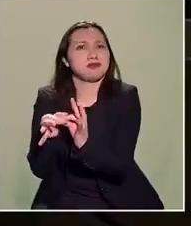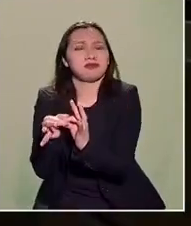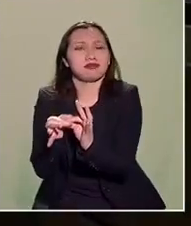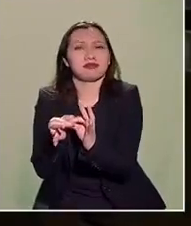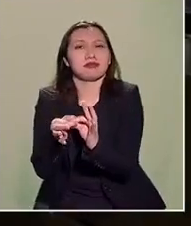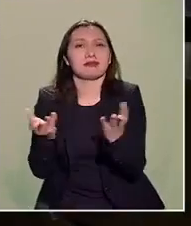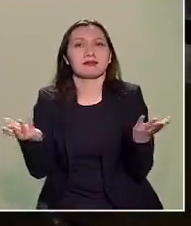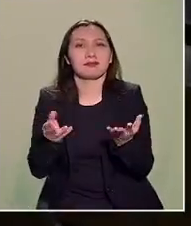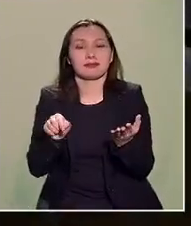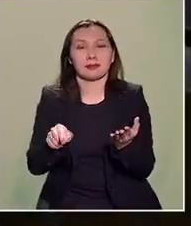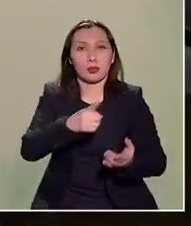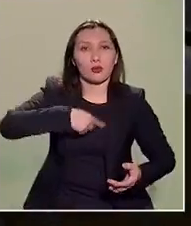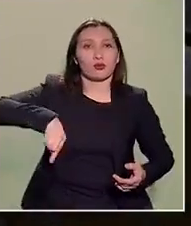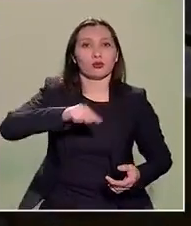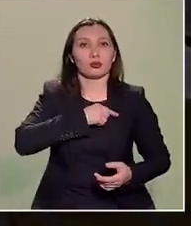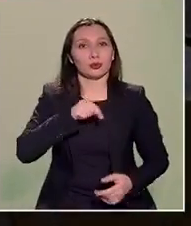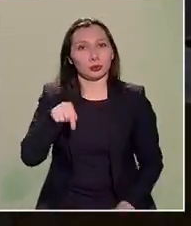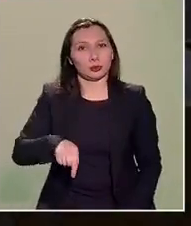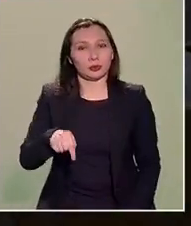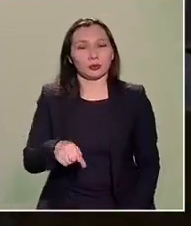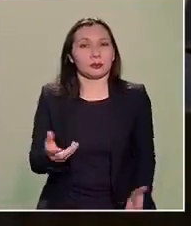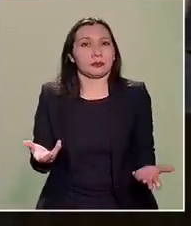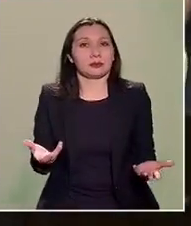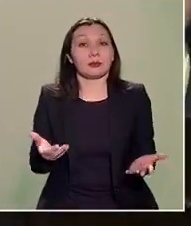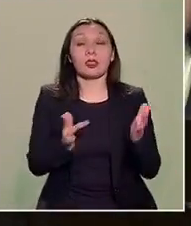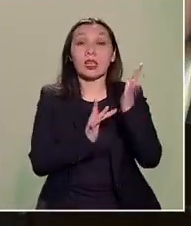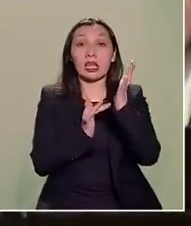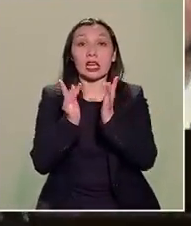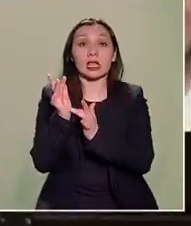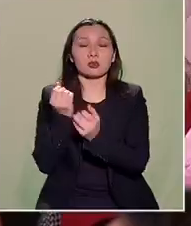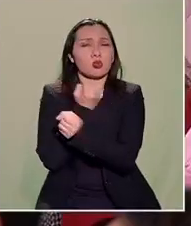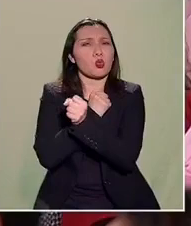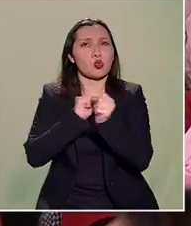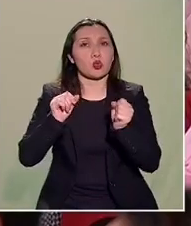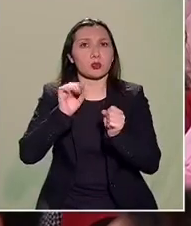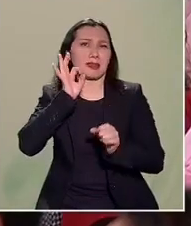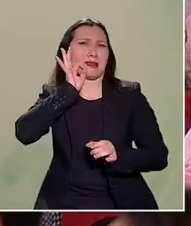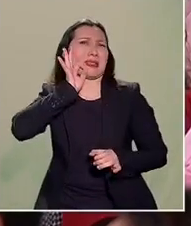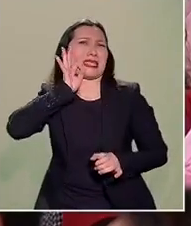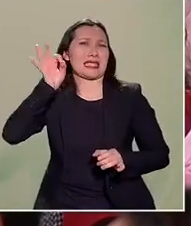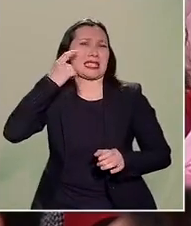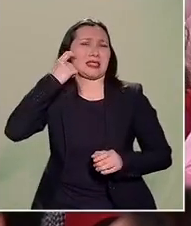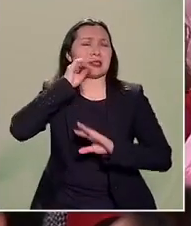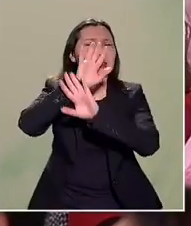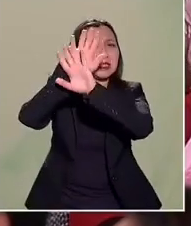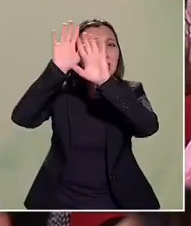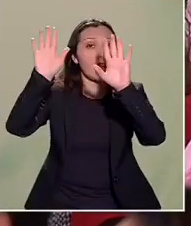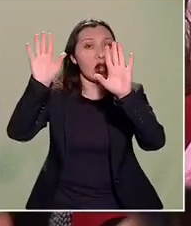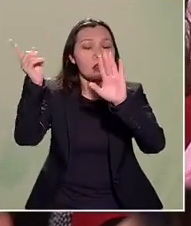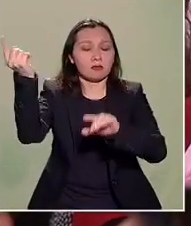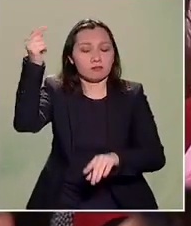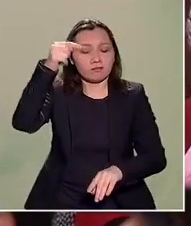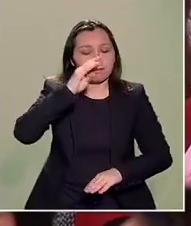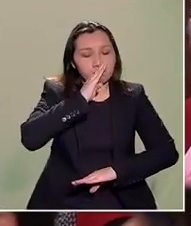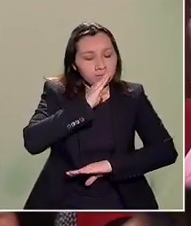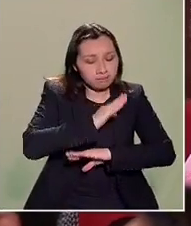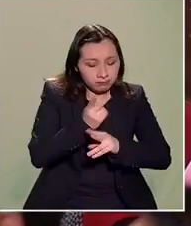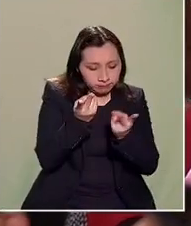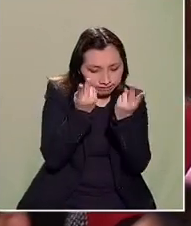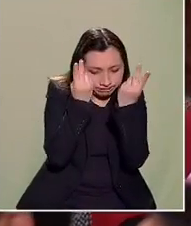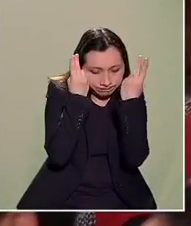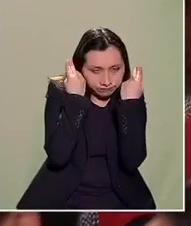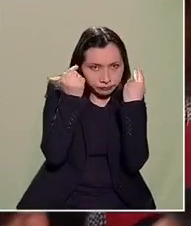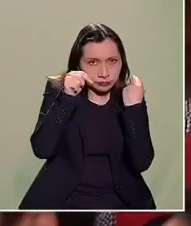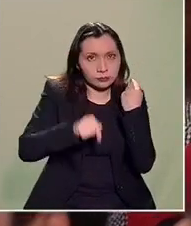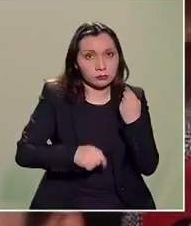para nosotros hoy que cristo dejó las mansiones celestiales para humillarse en la